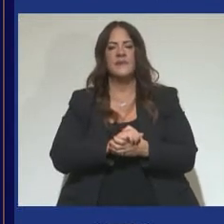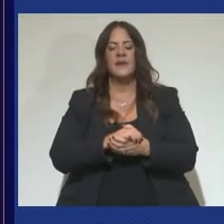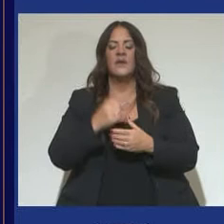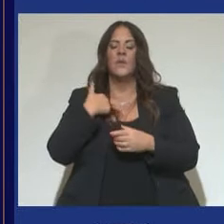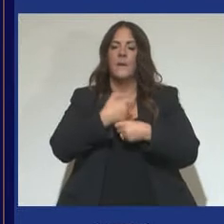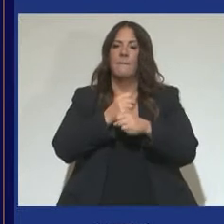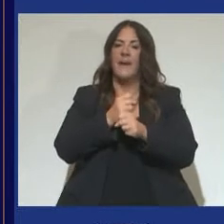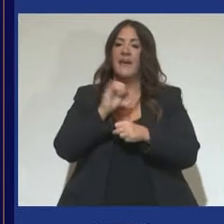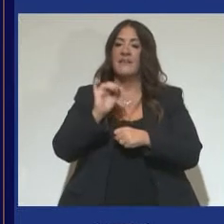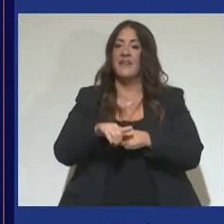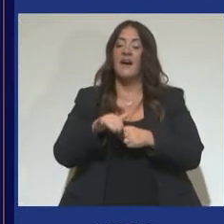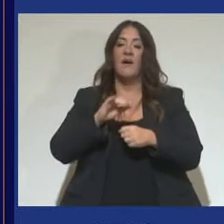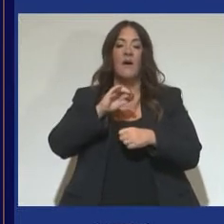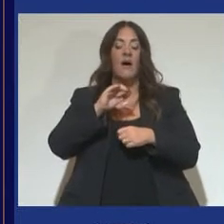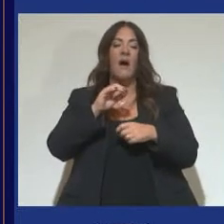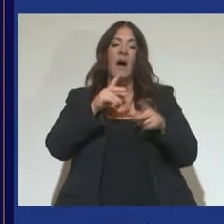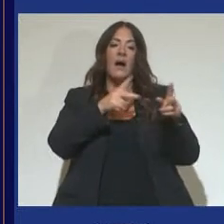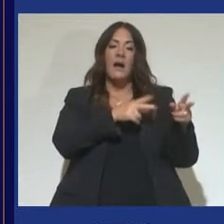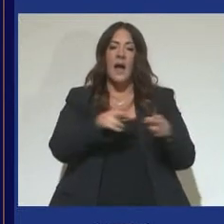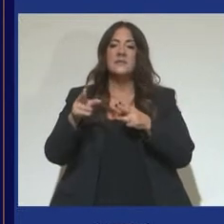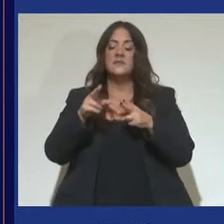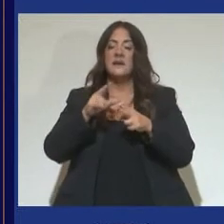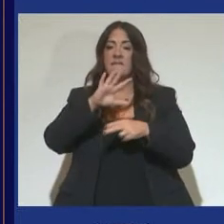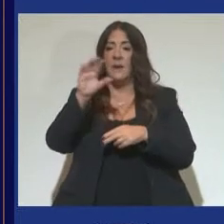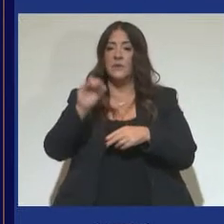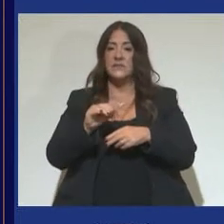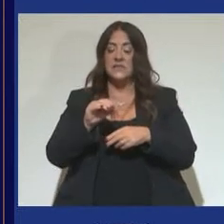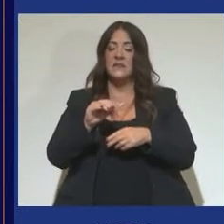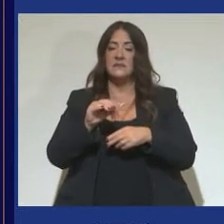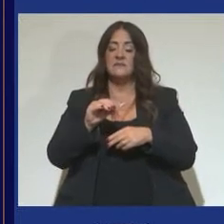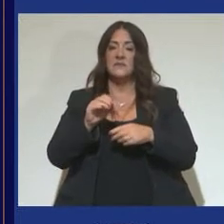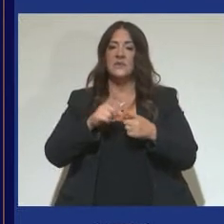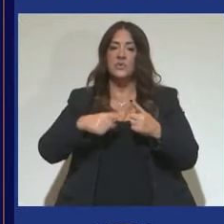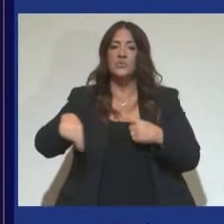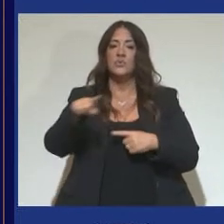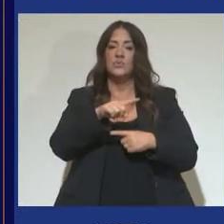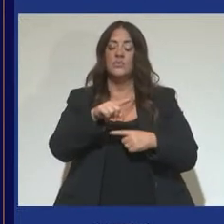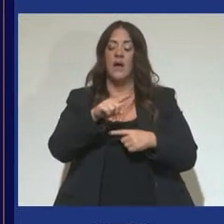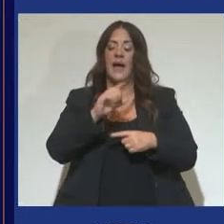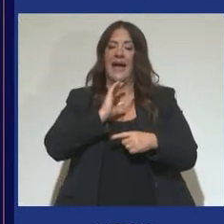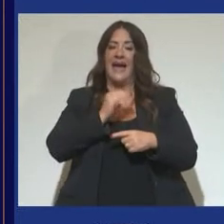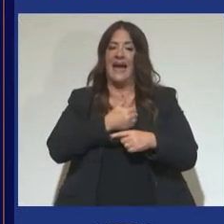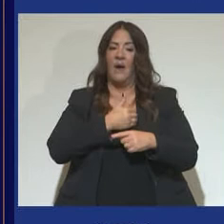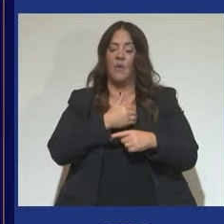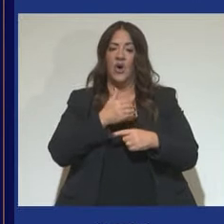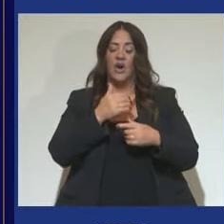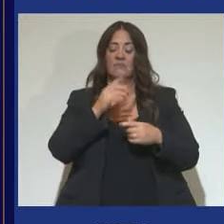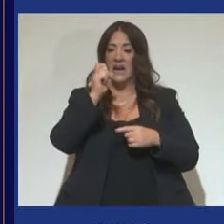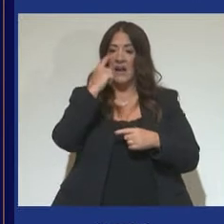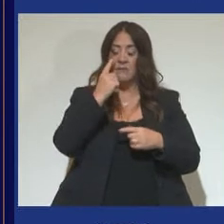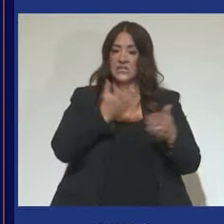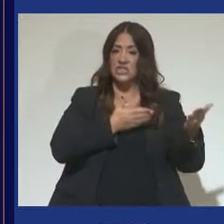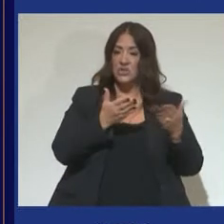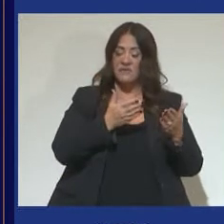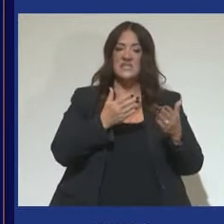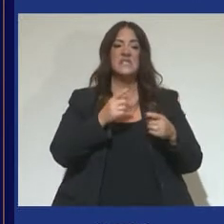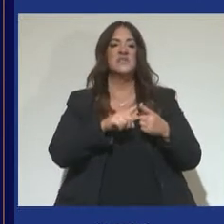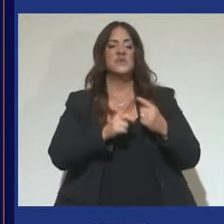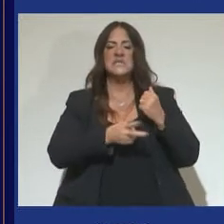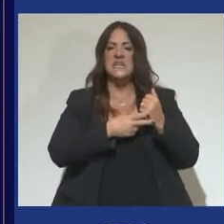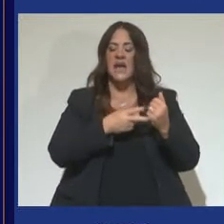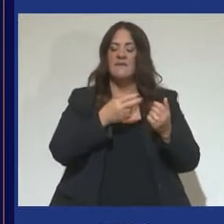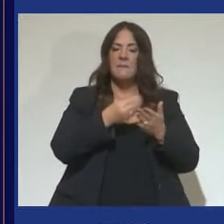y la fuerza laboral del estado queremos que haya esos esos recortes permanentes estamos consolidando espacio de